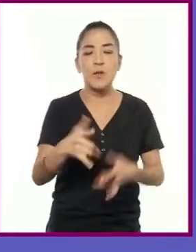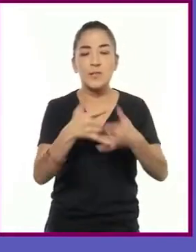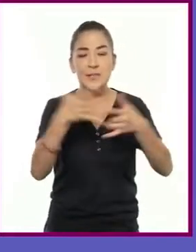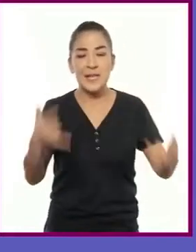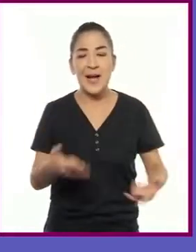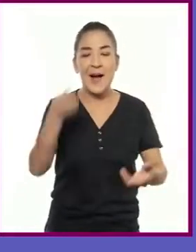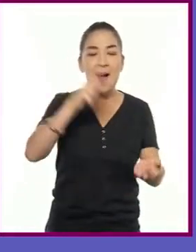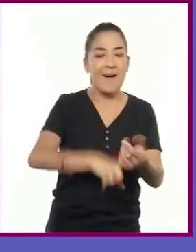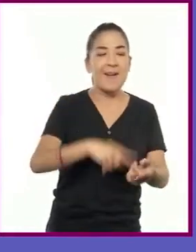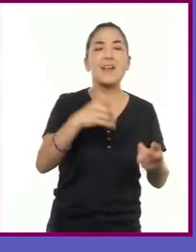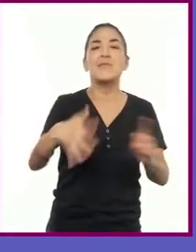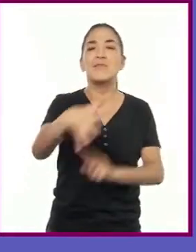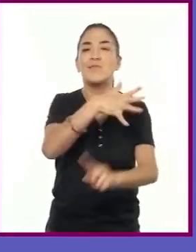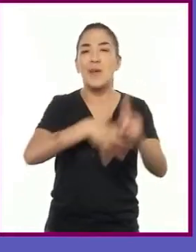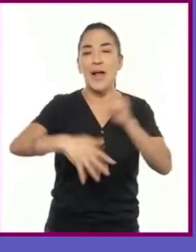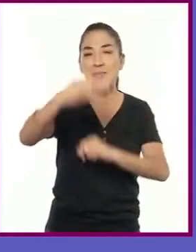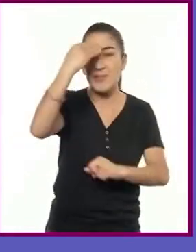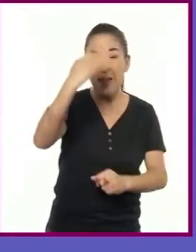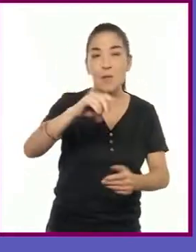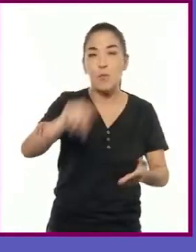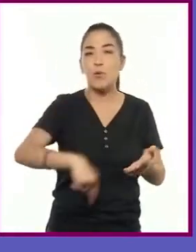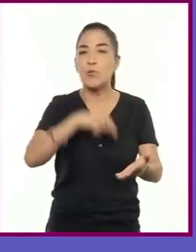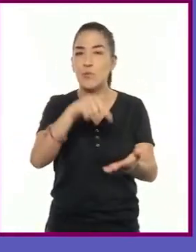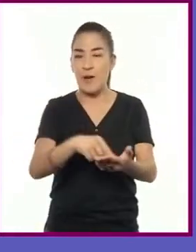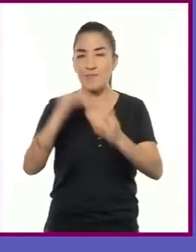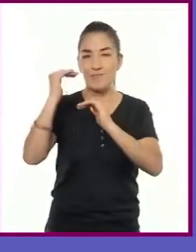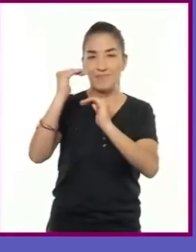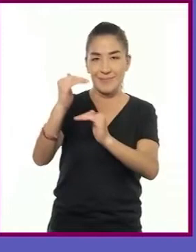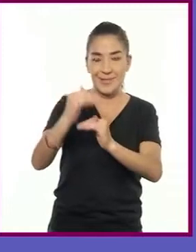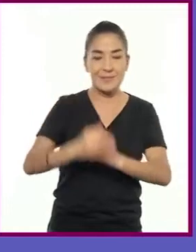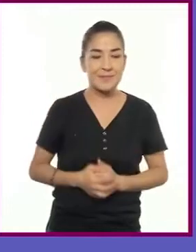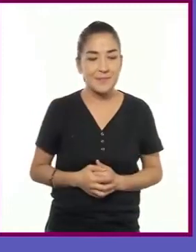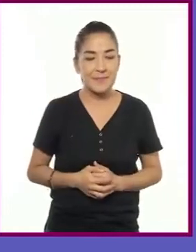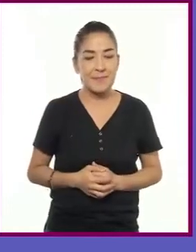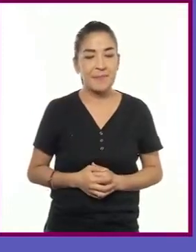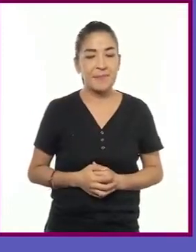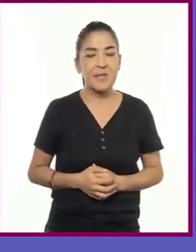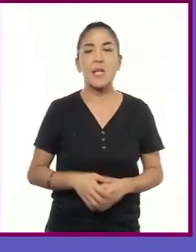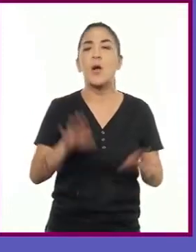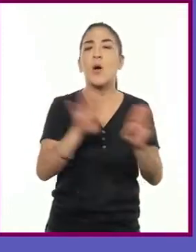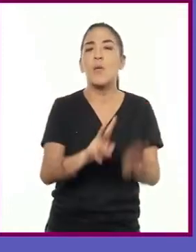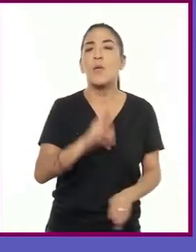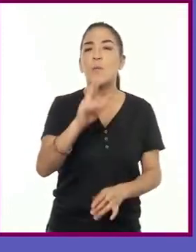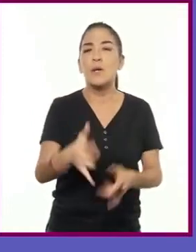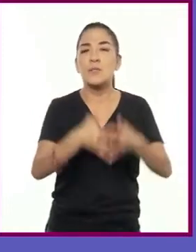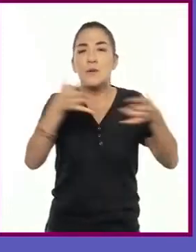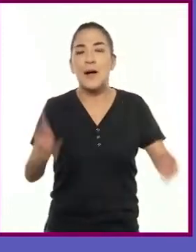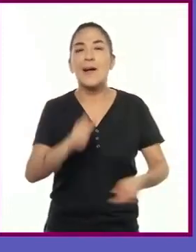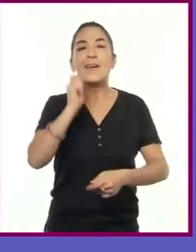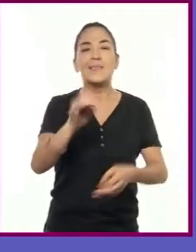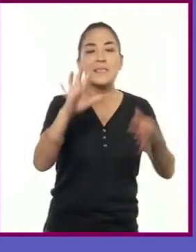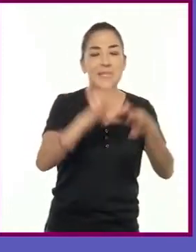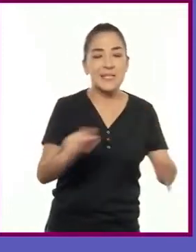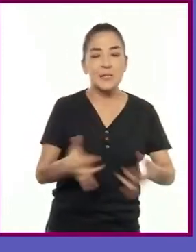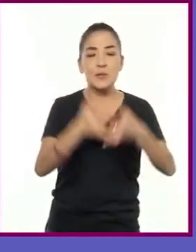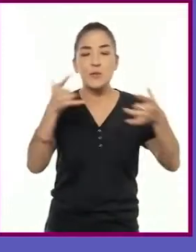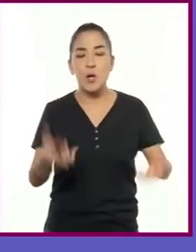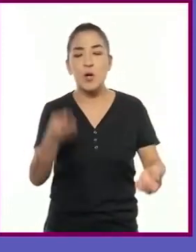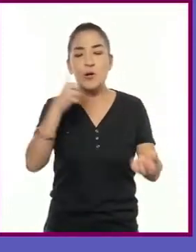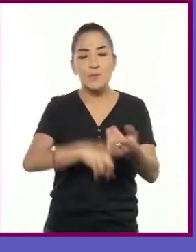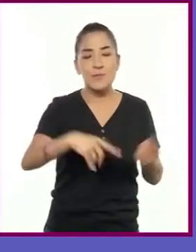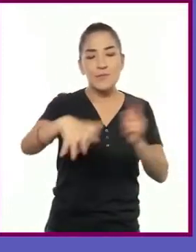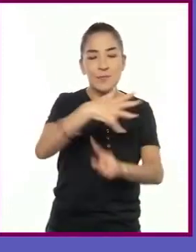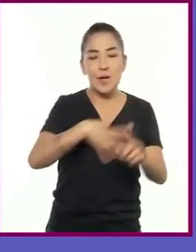que se desarrolla en un tiempo y lugar determinados. La narración hace referencia a contar la historia como una serie de acciones